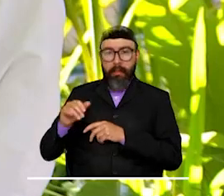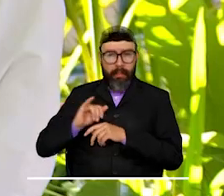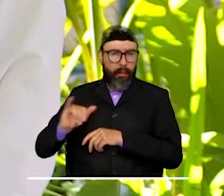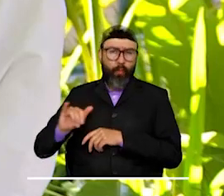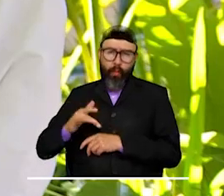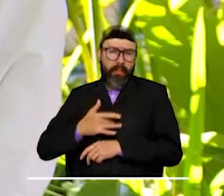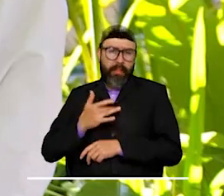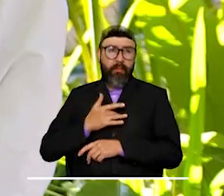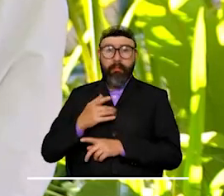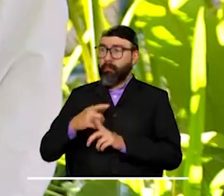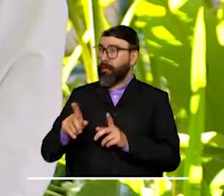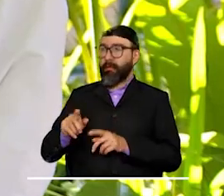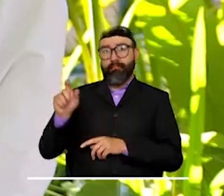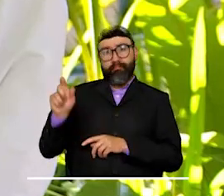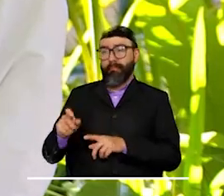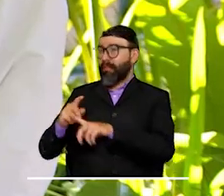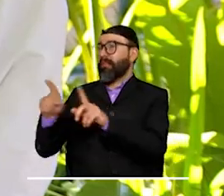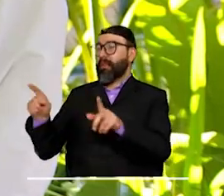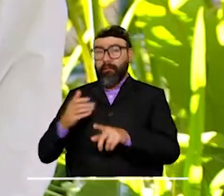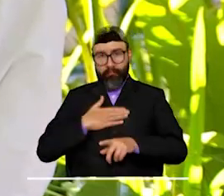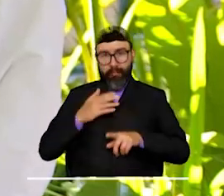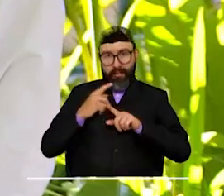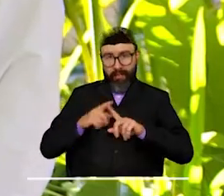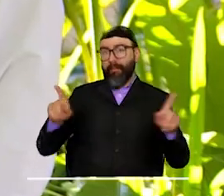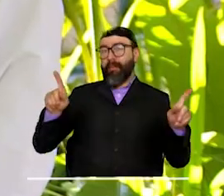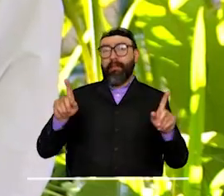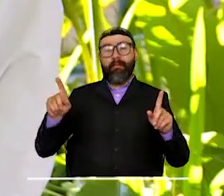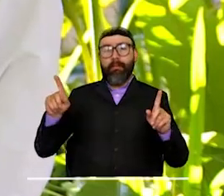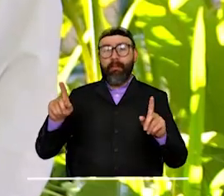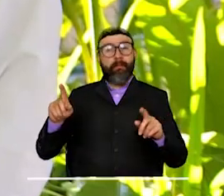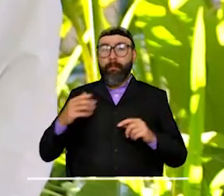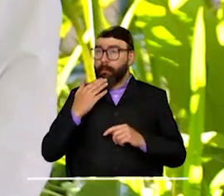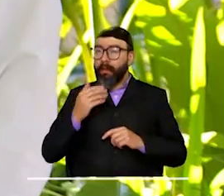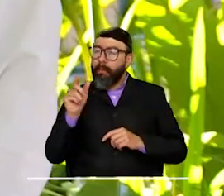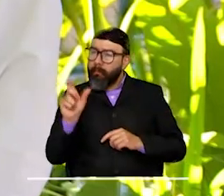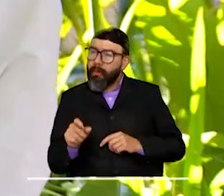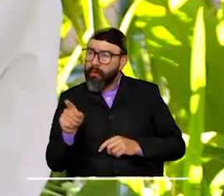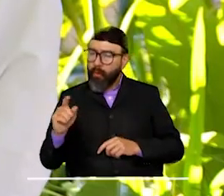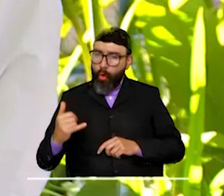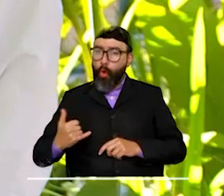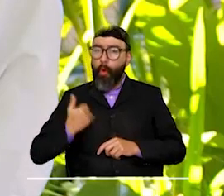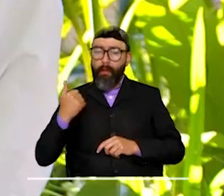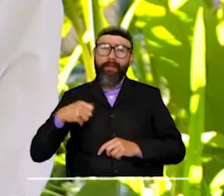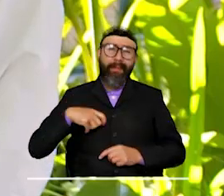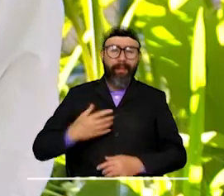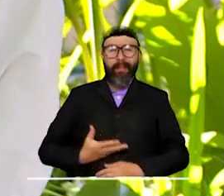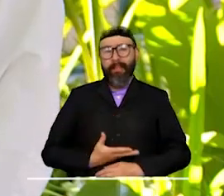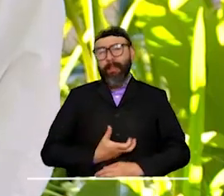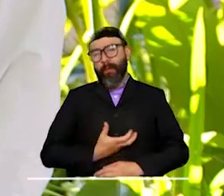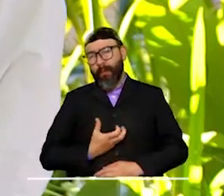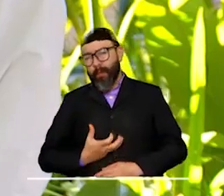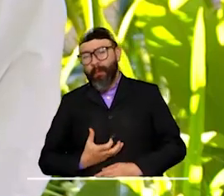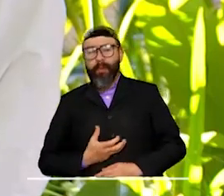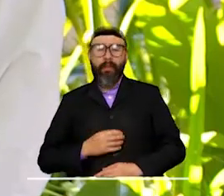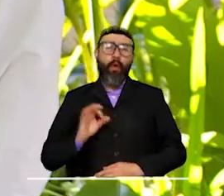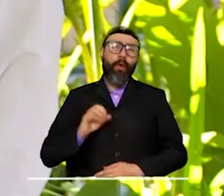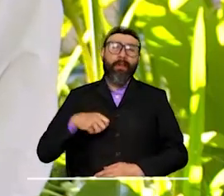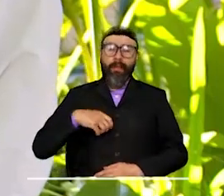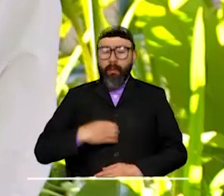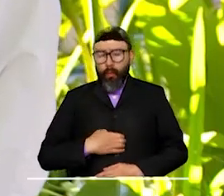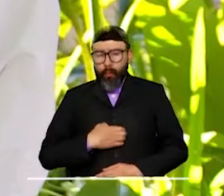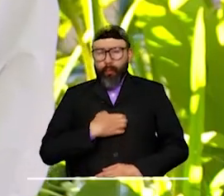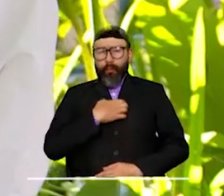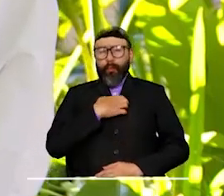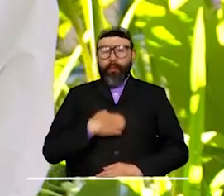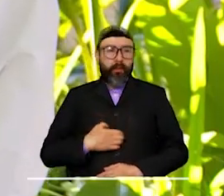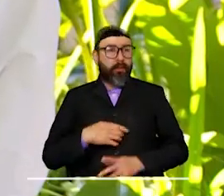similares, son personas completamente diferentes. No es lo mismo una persona joven que tiene gastritis, que tiene un reflujo, a una